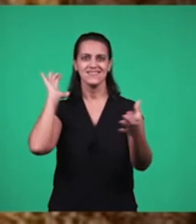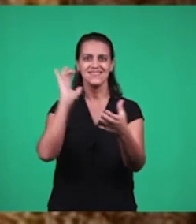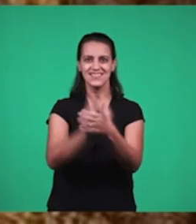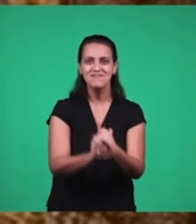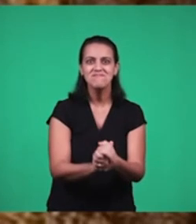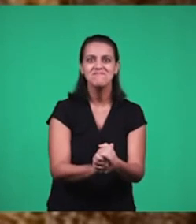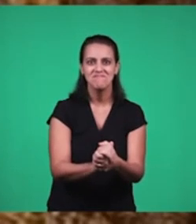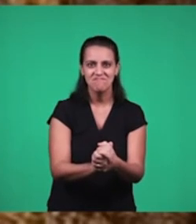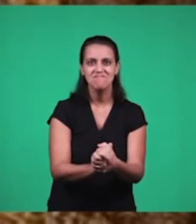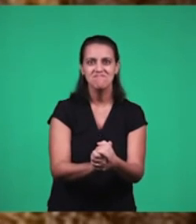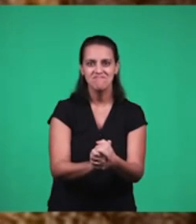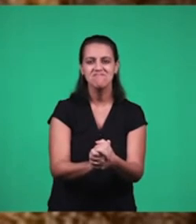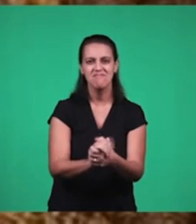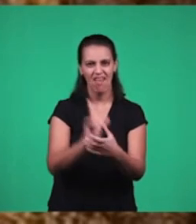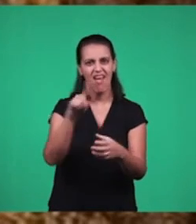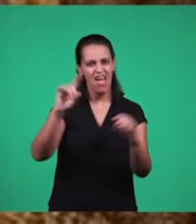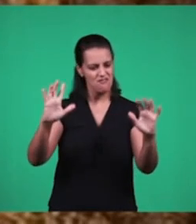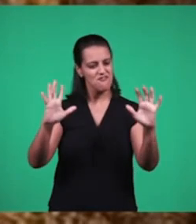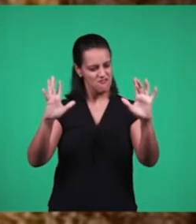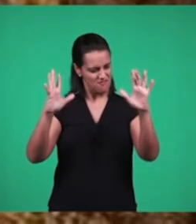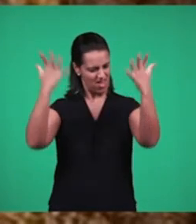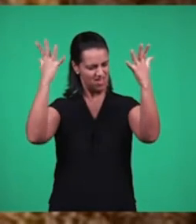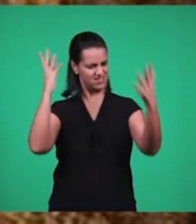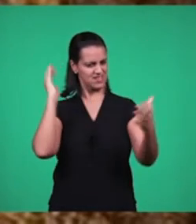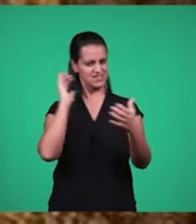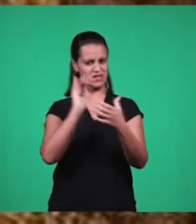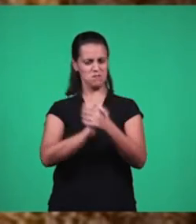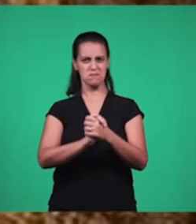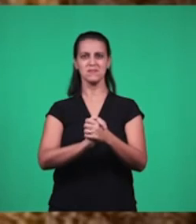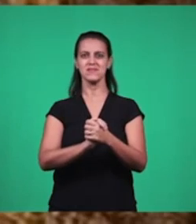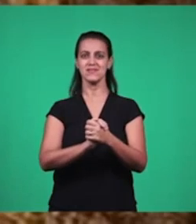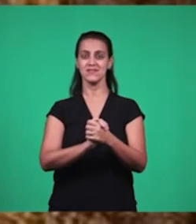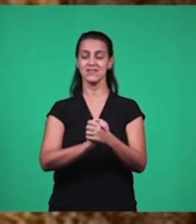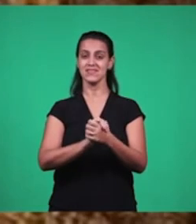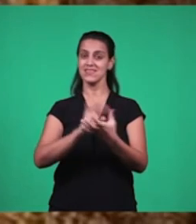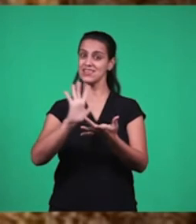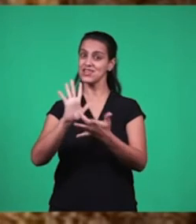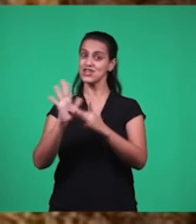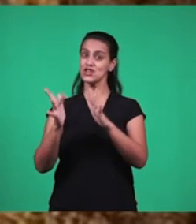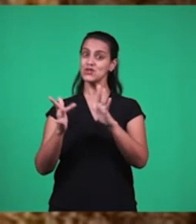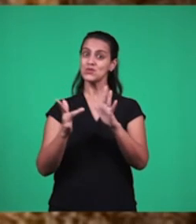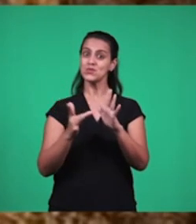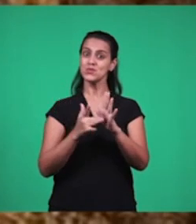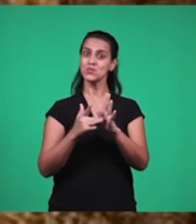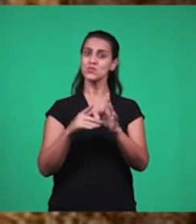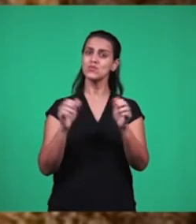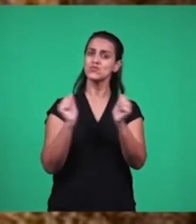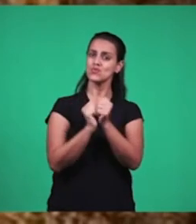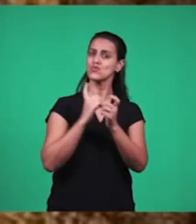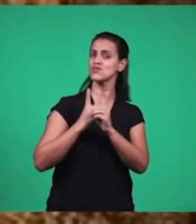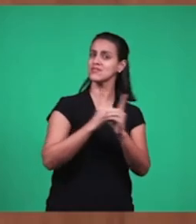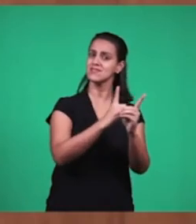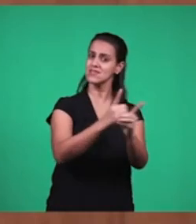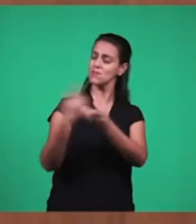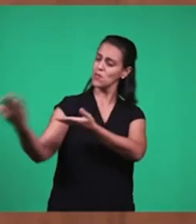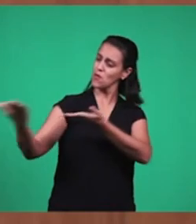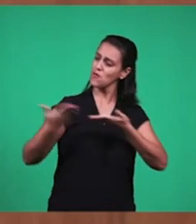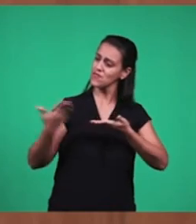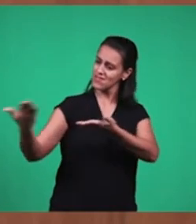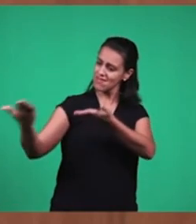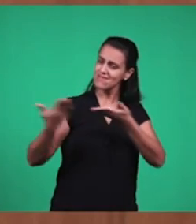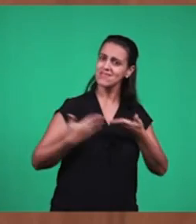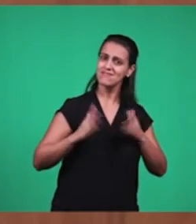casamiento. Bodas es una fiesta de casamiento y Jesús y sus discípulos fueron invitados a esta